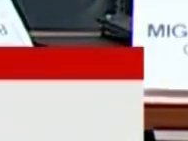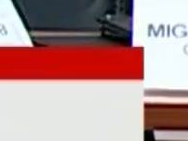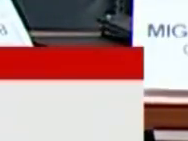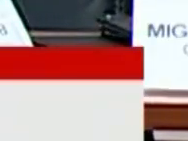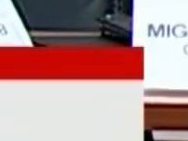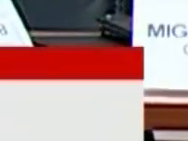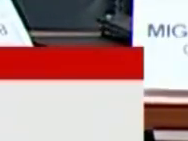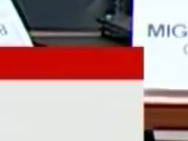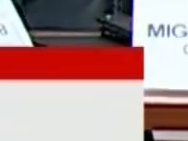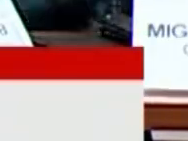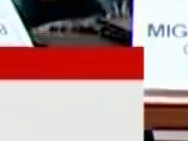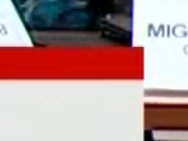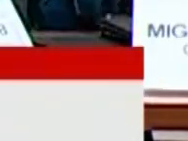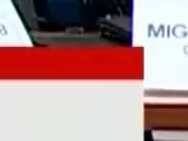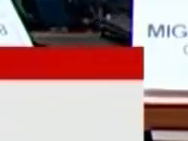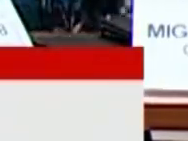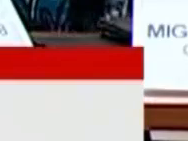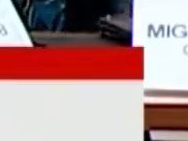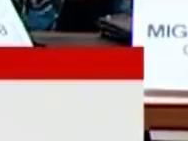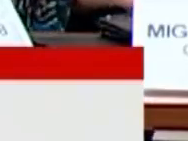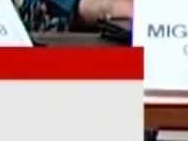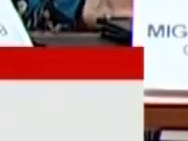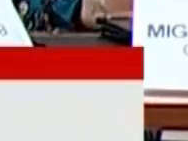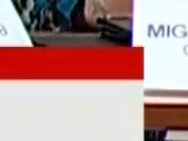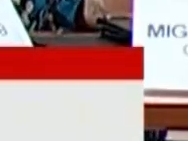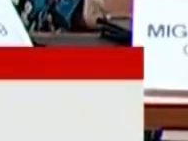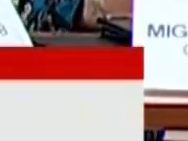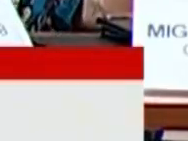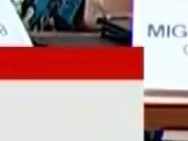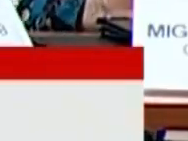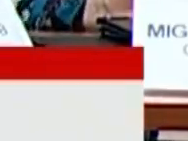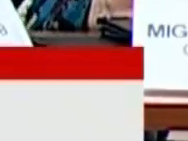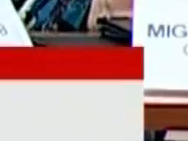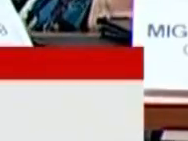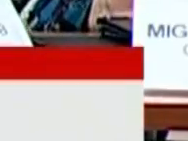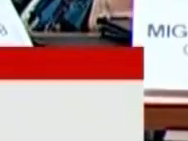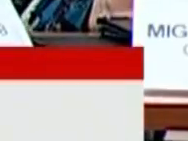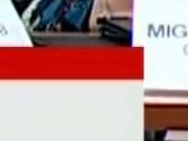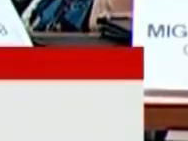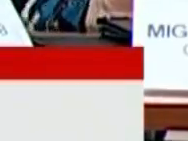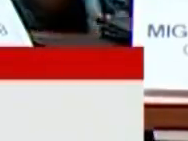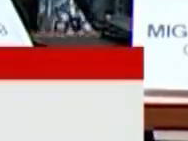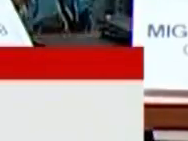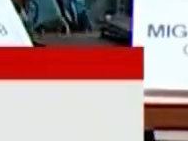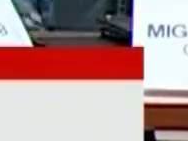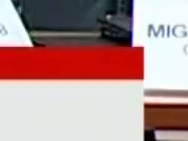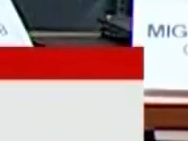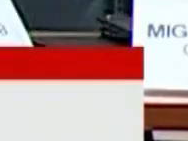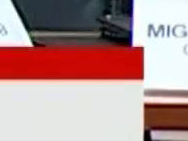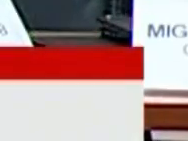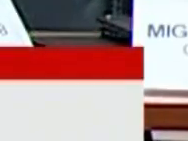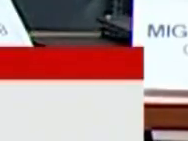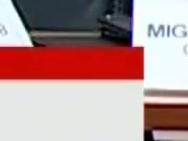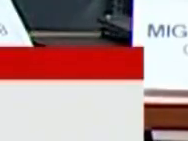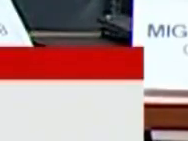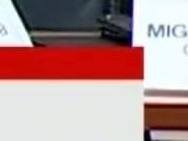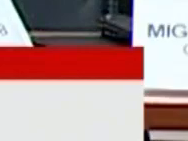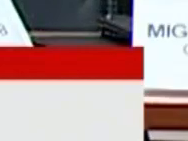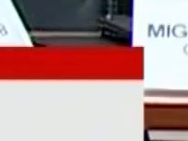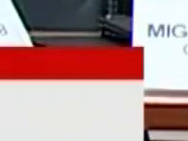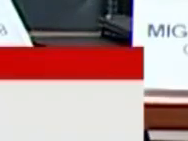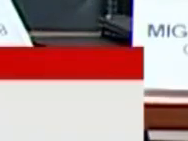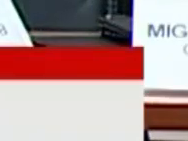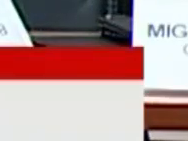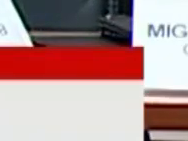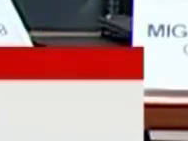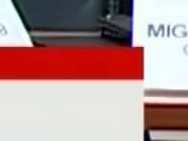su celda, ¿no? O sea, está en su celda y después entra 12 horas a trabajar. Entonces está preso las 24 horas del día. Es decir, en el sentido de que, digamos, yo